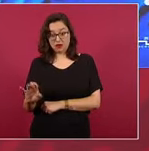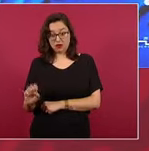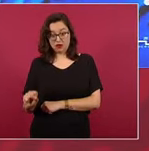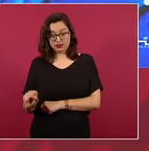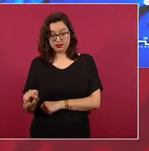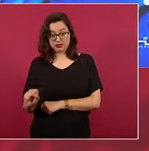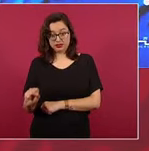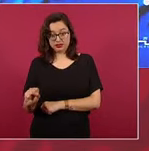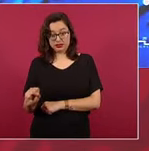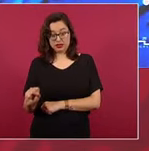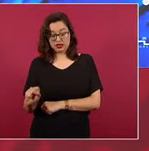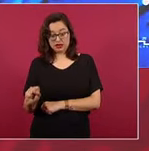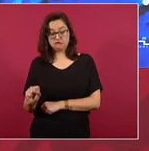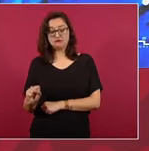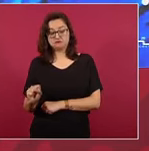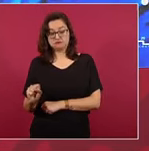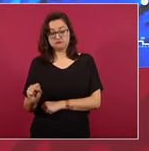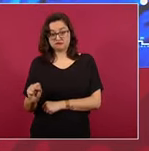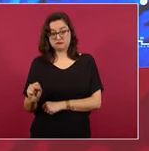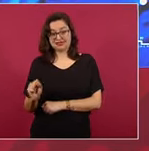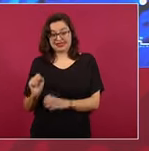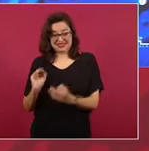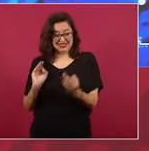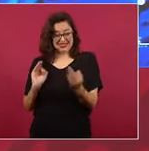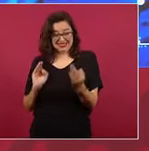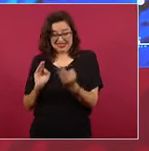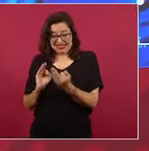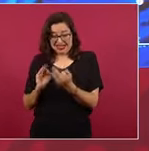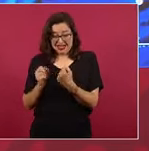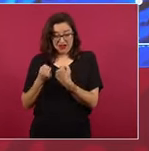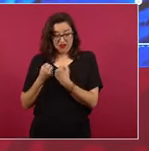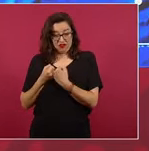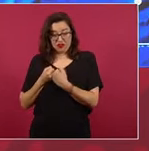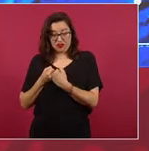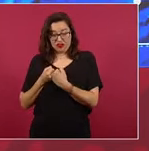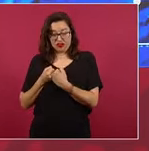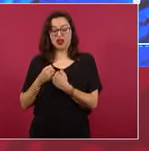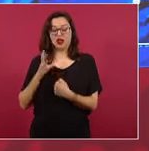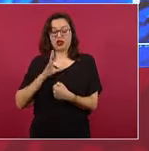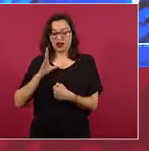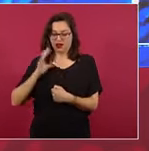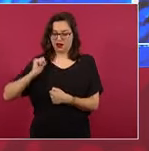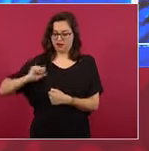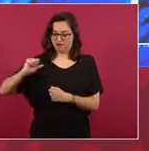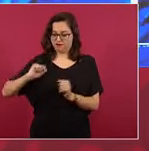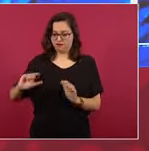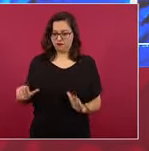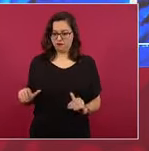aquí, del lado de Guatemala, pero casi en la línea, está el mirador.